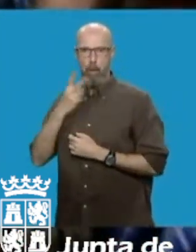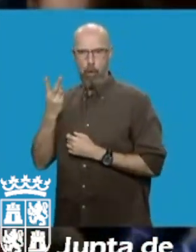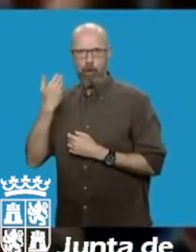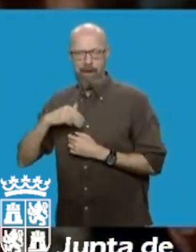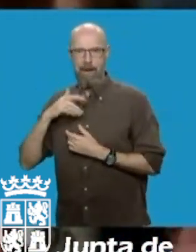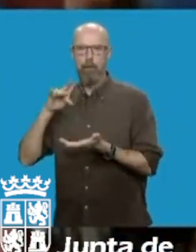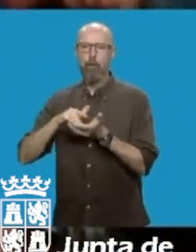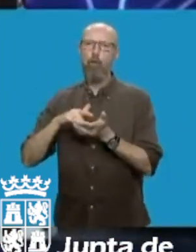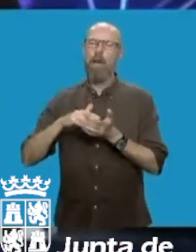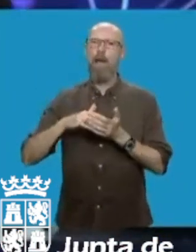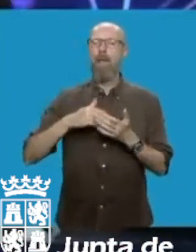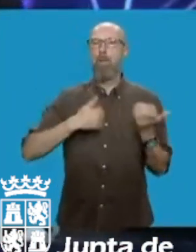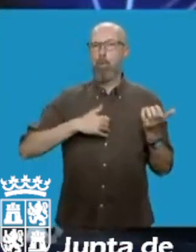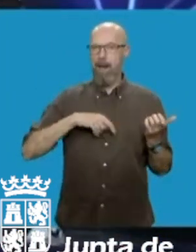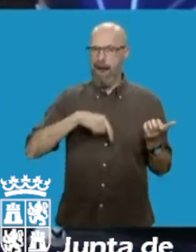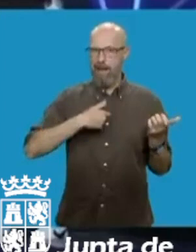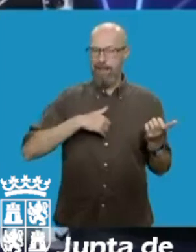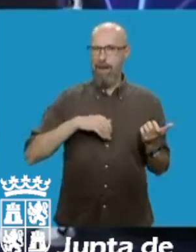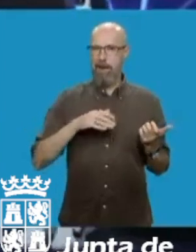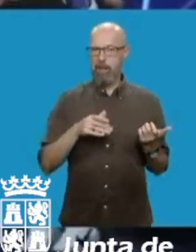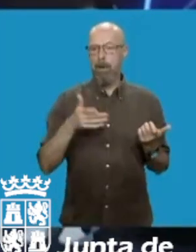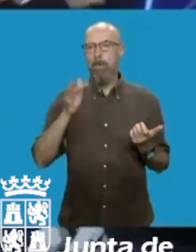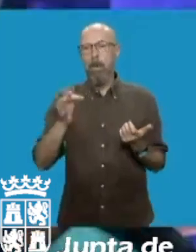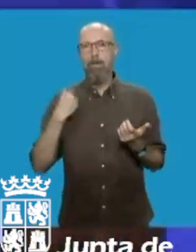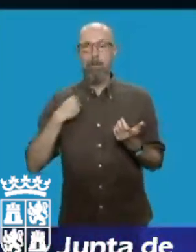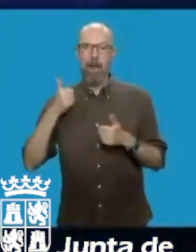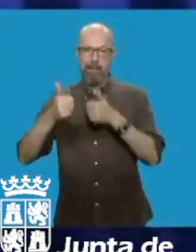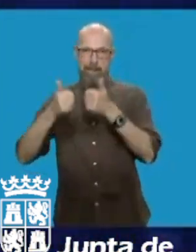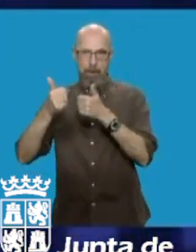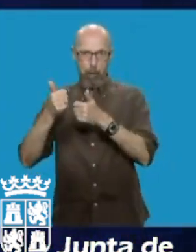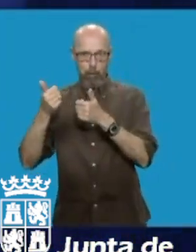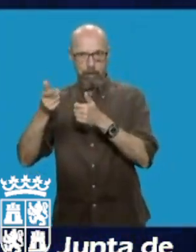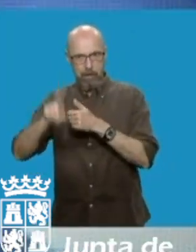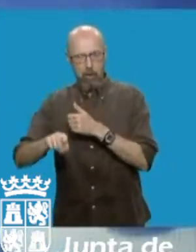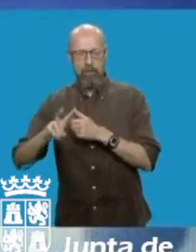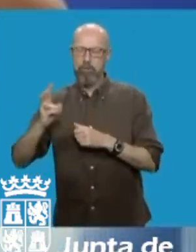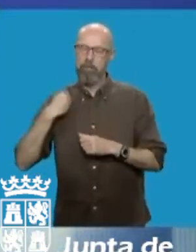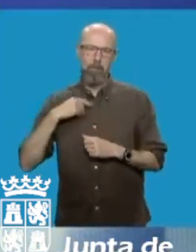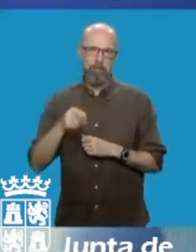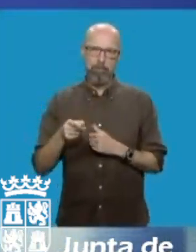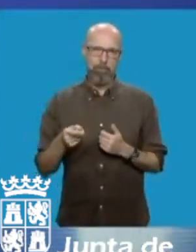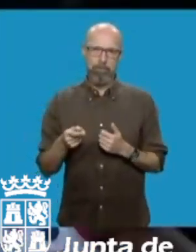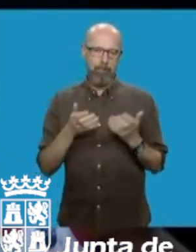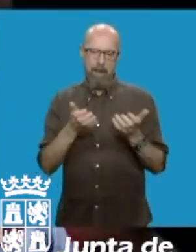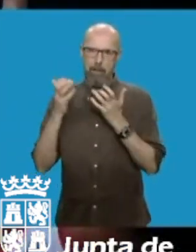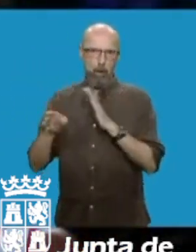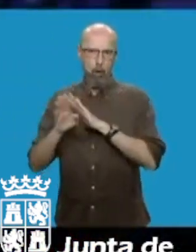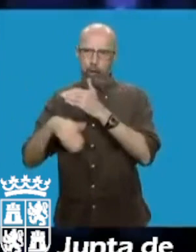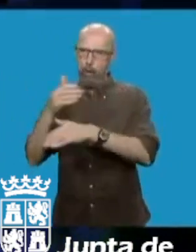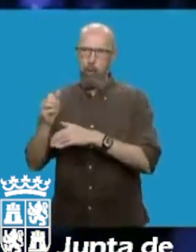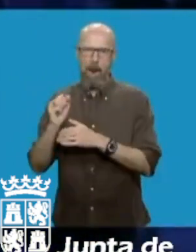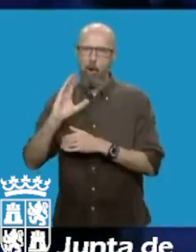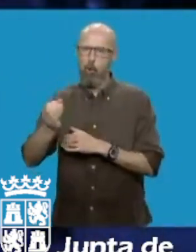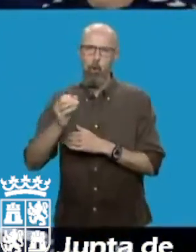Intercontinental en Buenos Aires y su segunda Champions en 7 meses. No hay límites para un club que está escribiendo su historia a toda